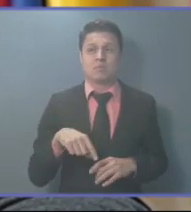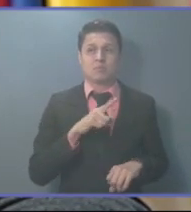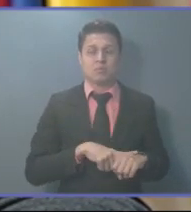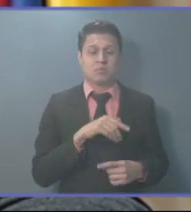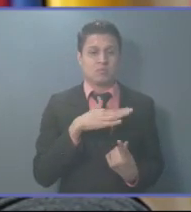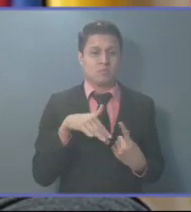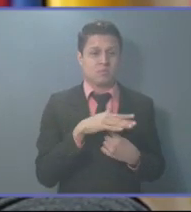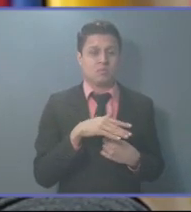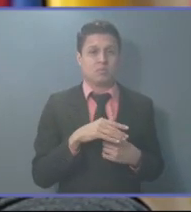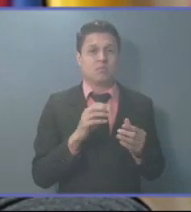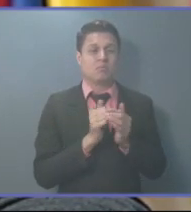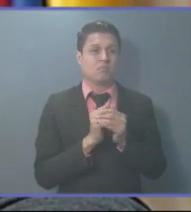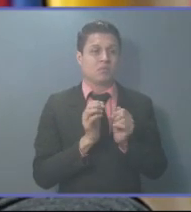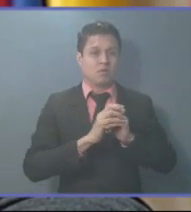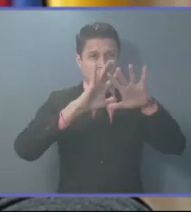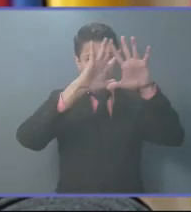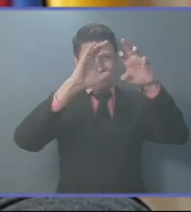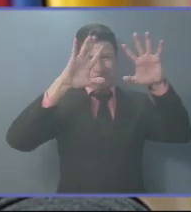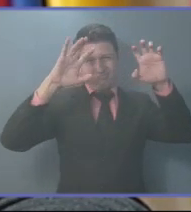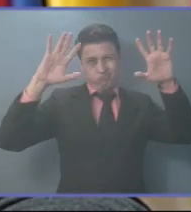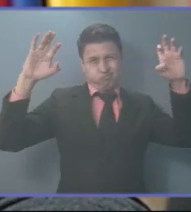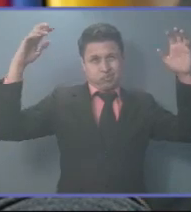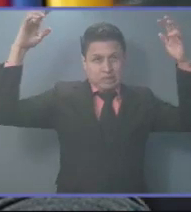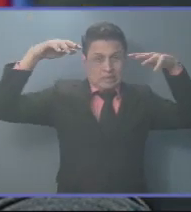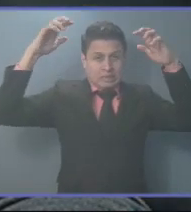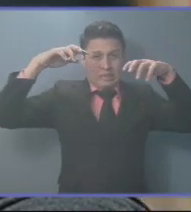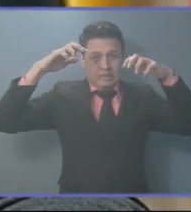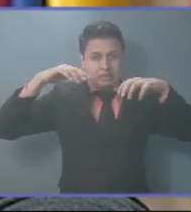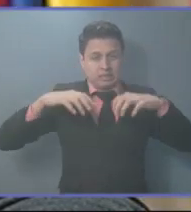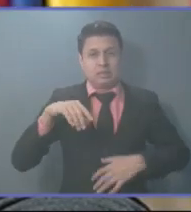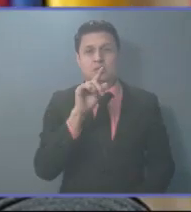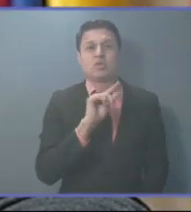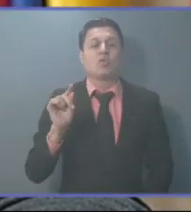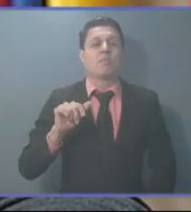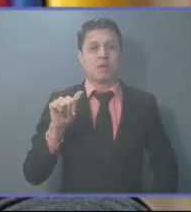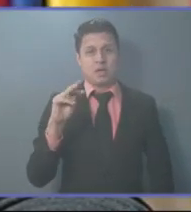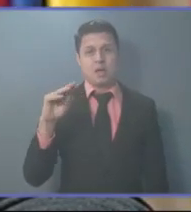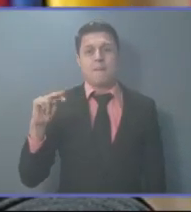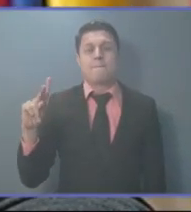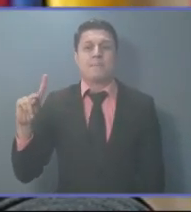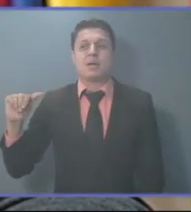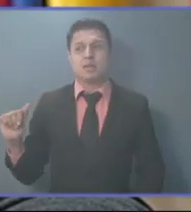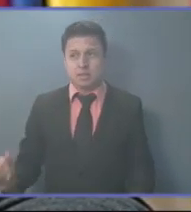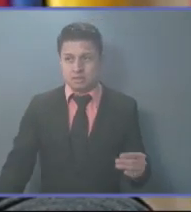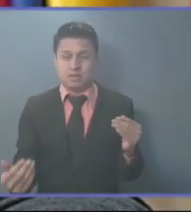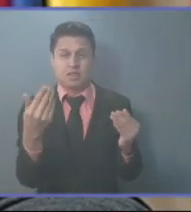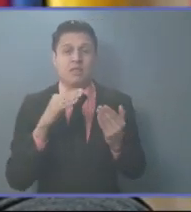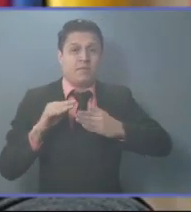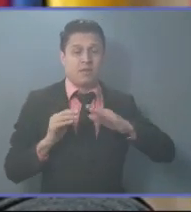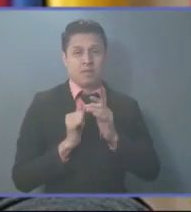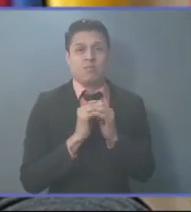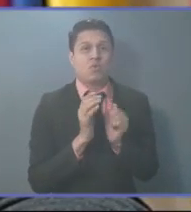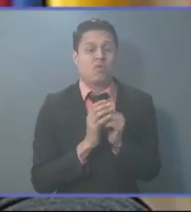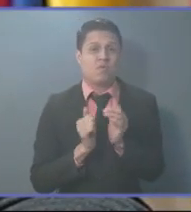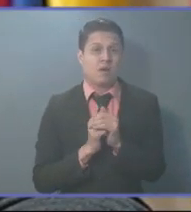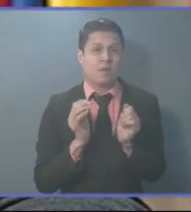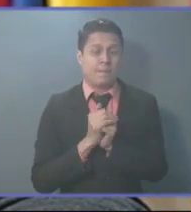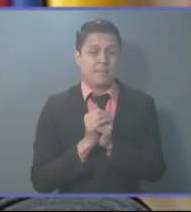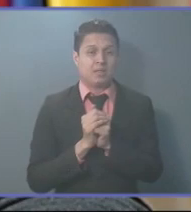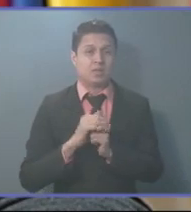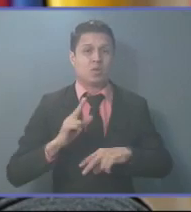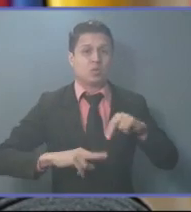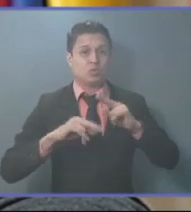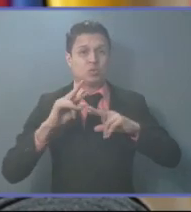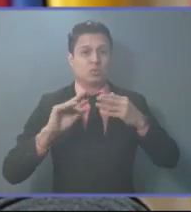climática generada por la tormenta tropical amanda ha provocado diversos daños en infraestructura física